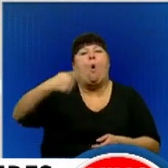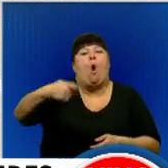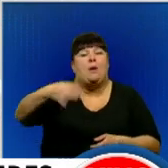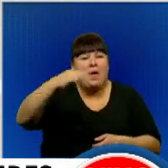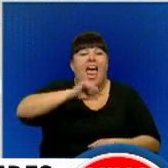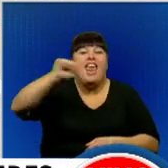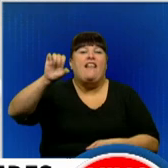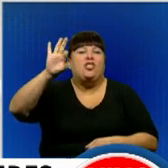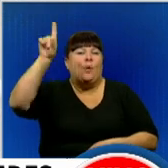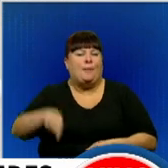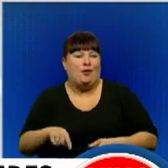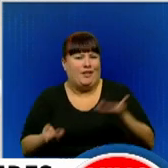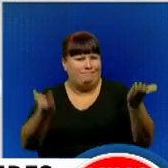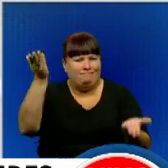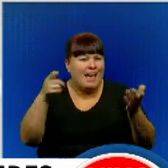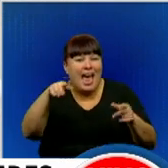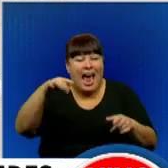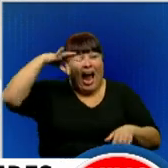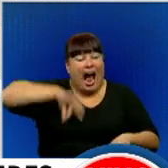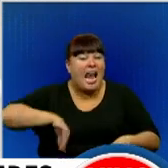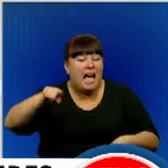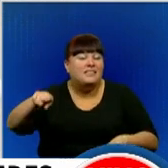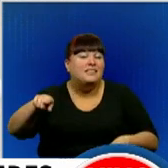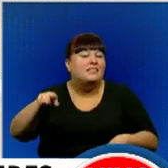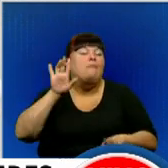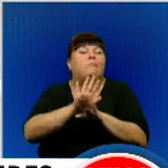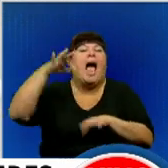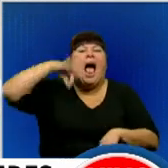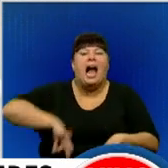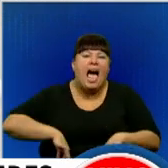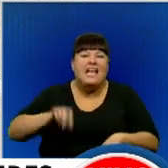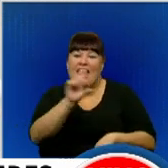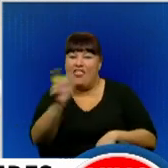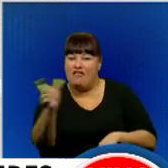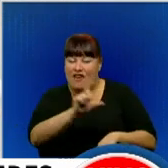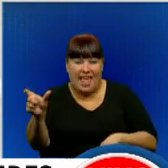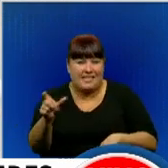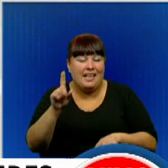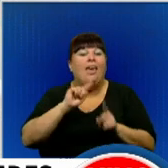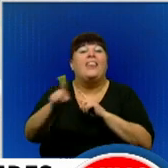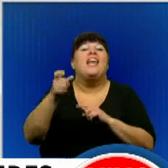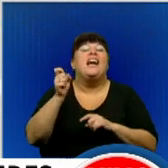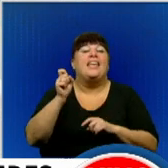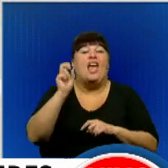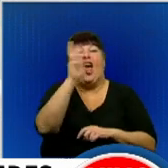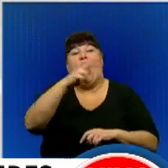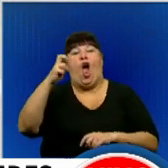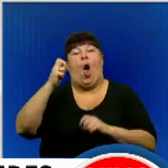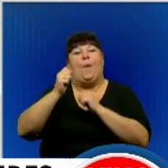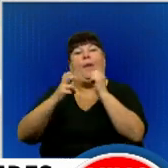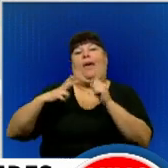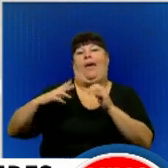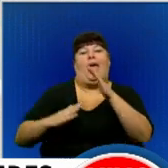la inflación es del 50% esa ganancia esa ganancia de esa diferencia que va directamente al bolsillo de las grandes